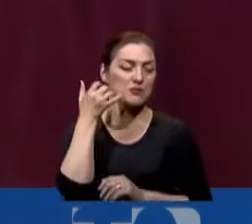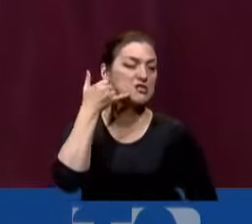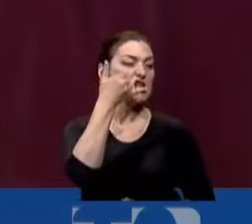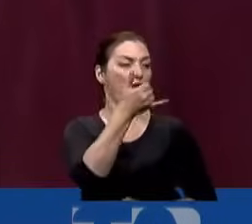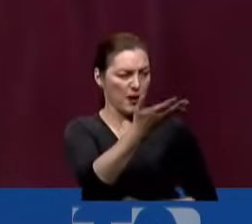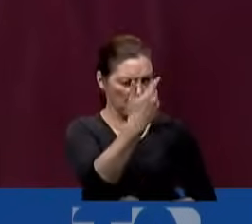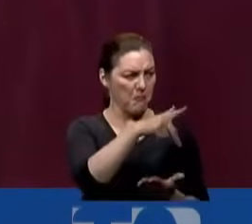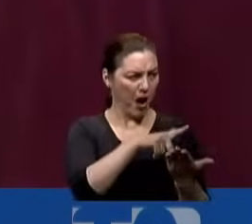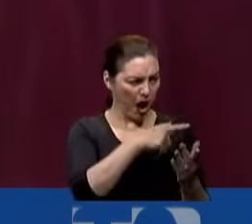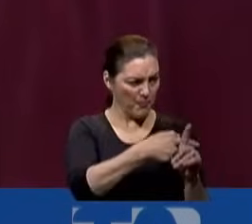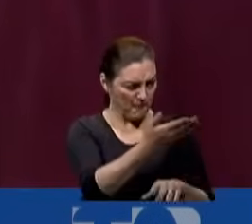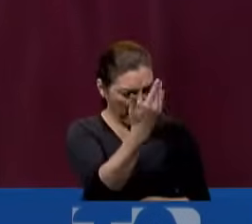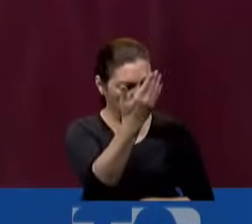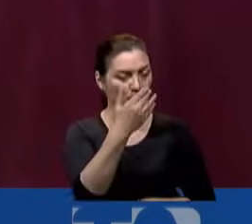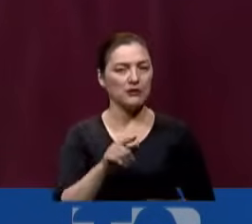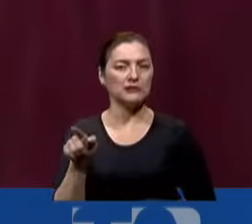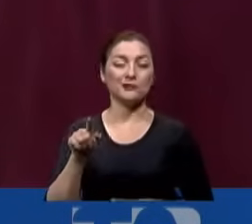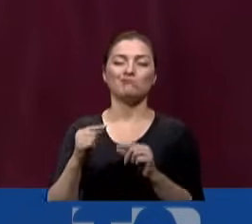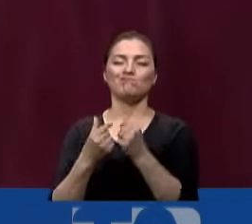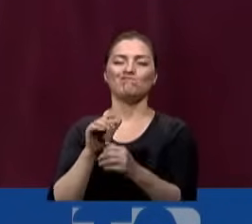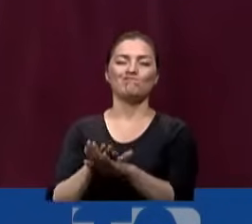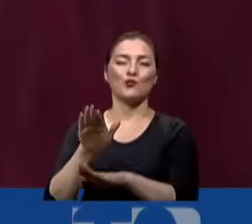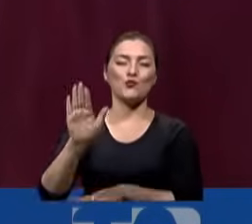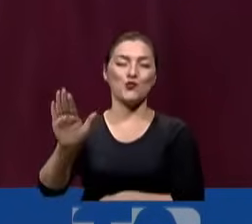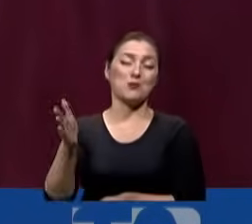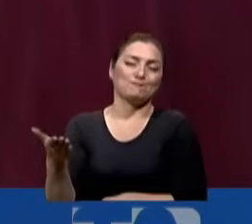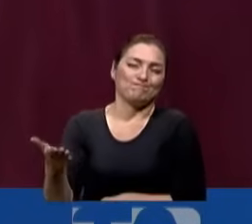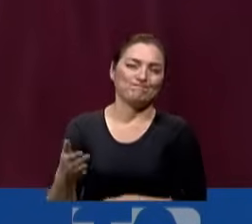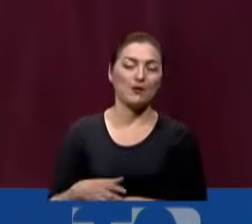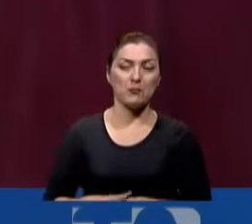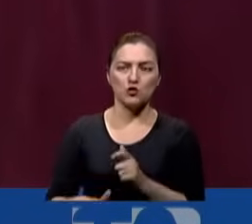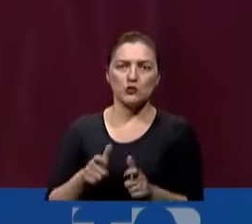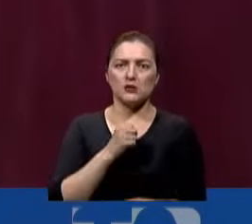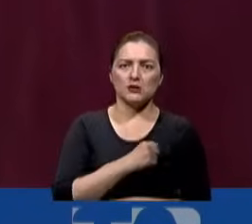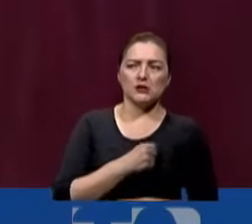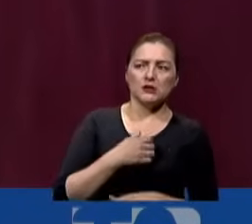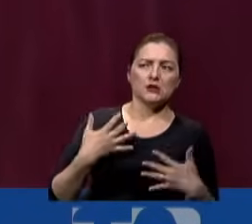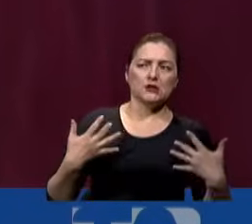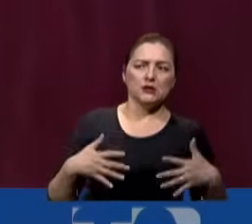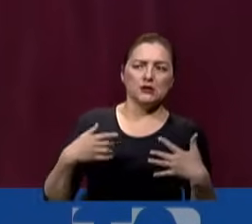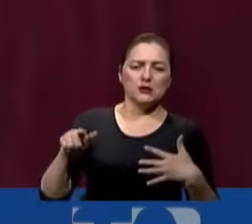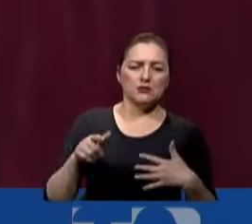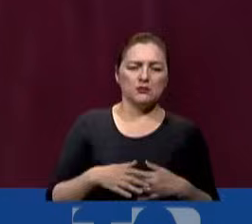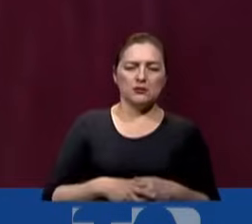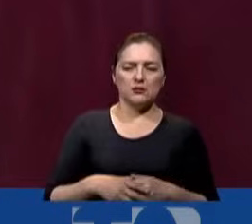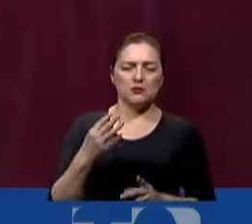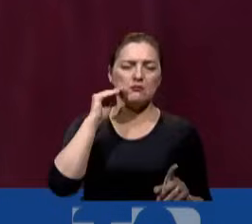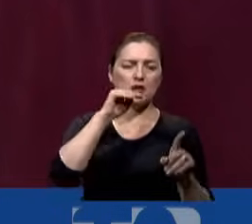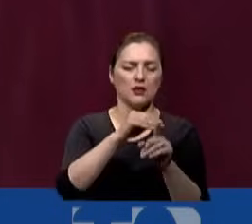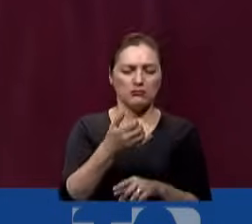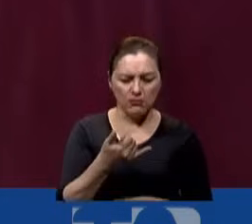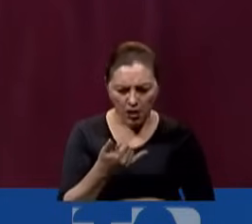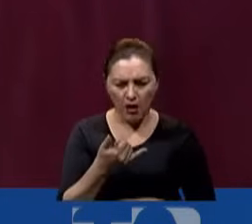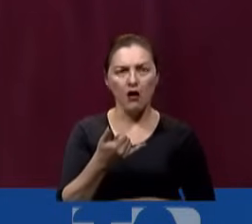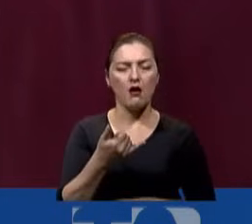extorsión. Lamentablemente, como estamos viviendo ese tema de extorsiones, pues la ciudadanía ya les envían mensajes debido